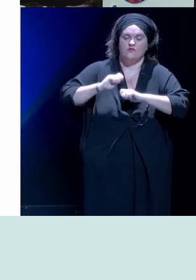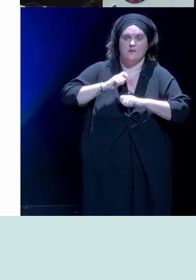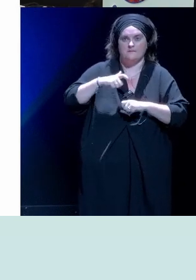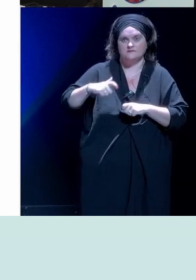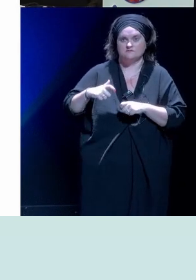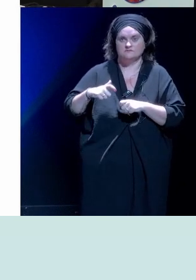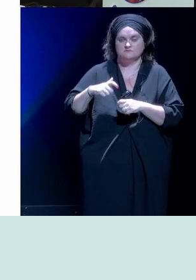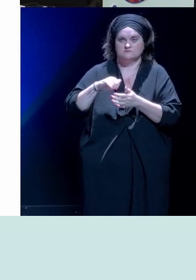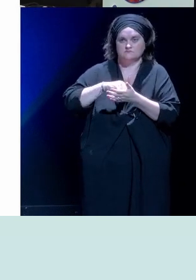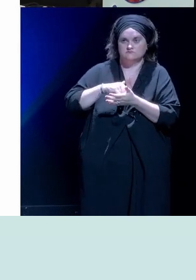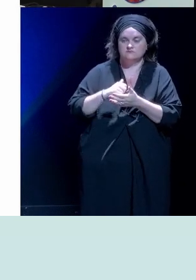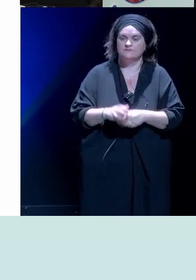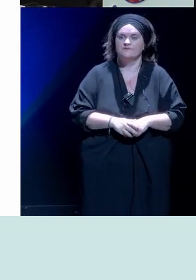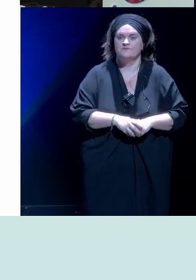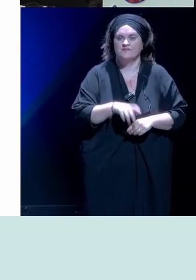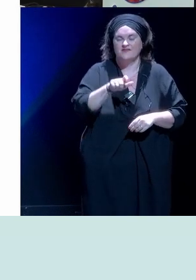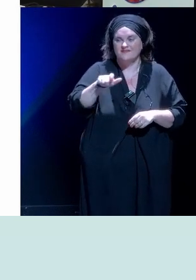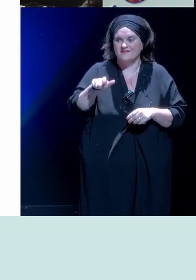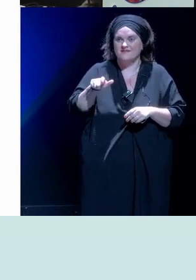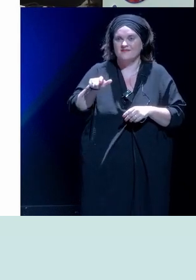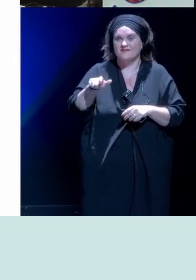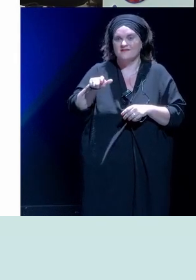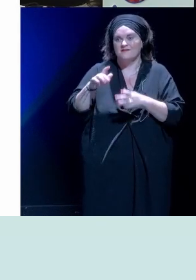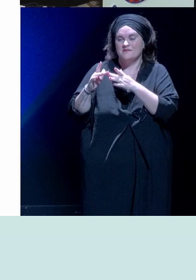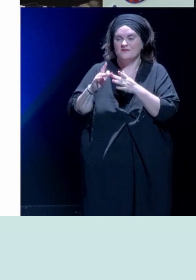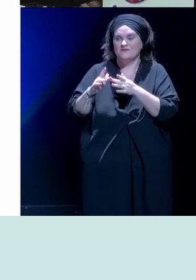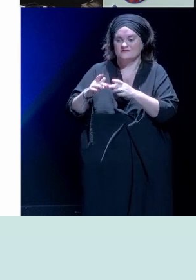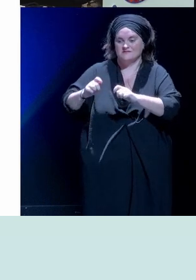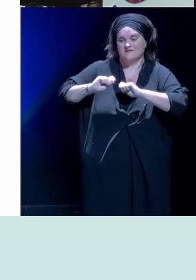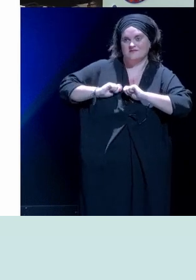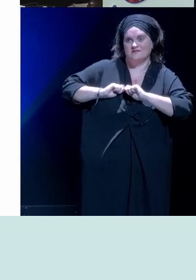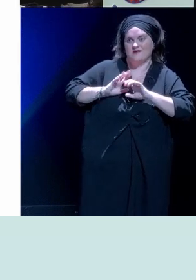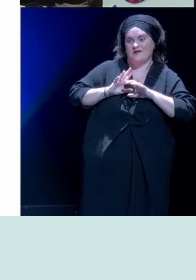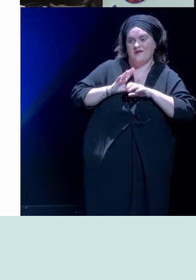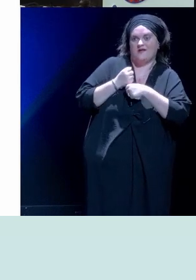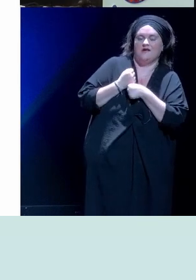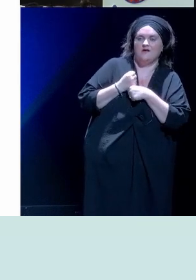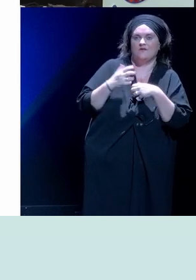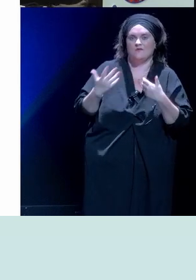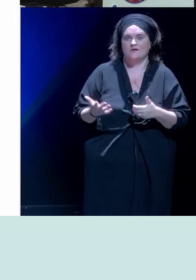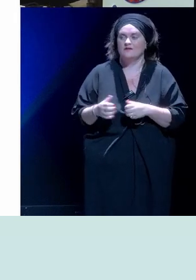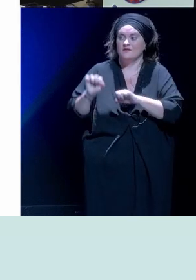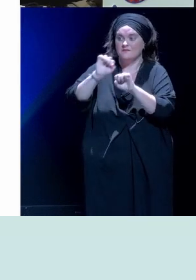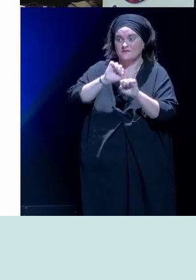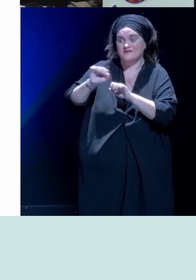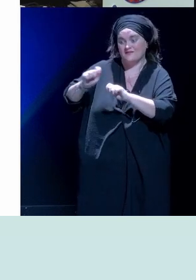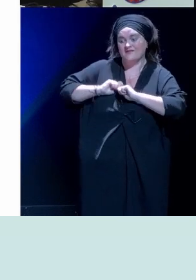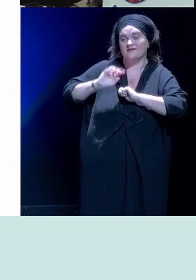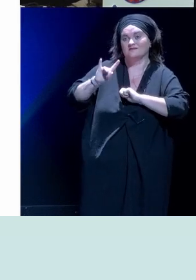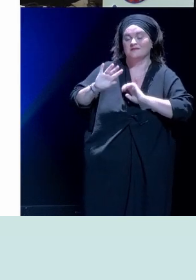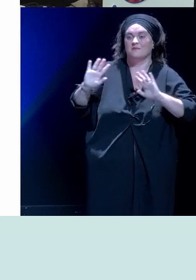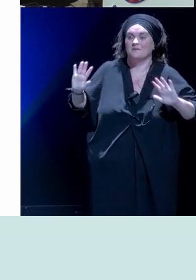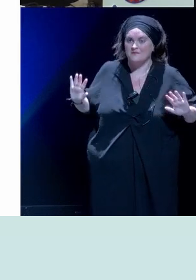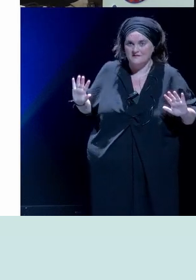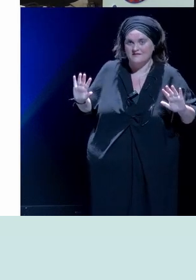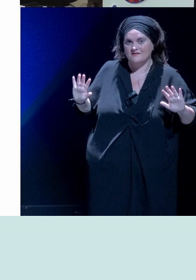Bien. ¿Cuáles son los vínculos que oprimen? Precisamente los vínculos que aportan protección, pero que no